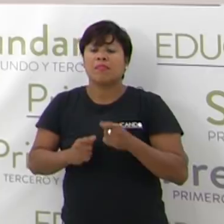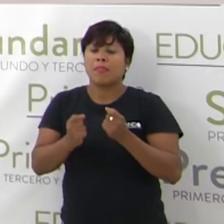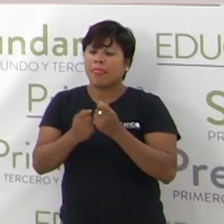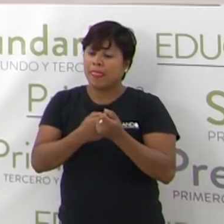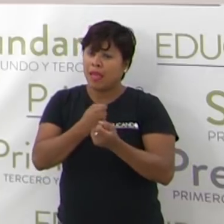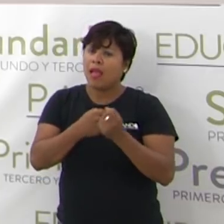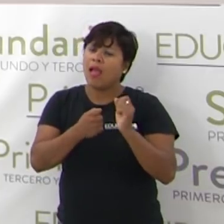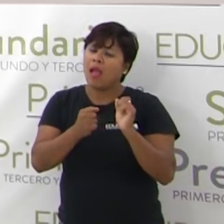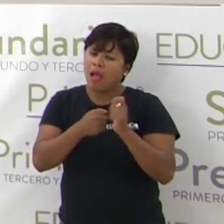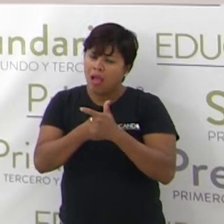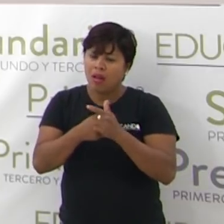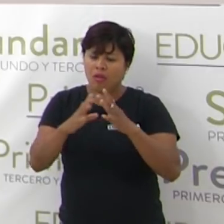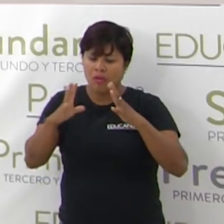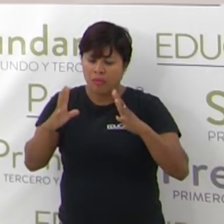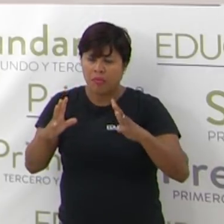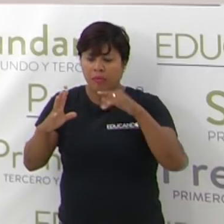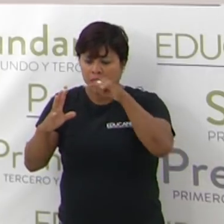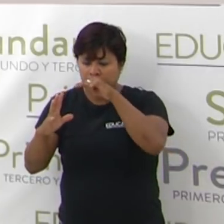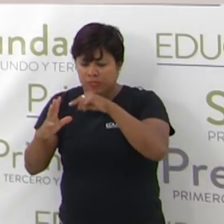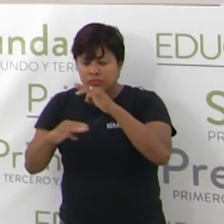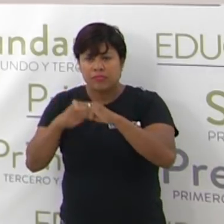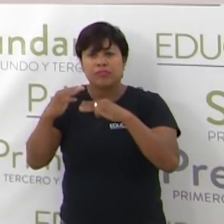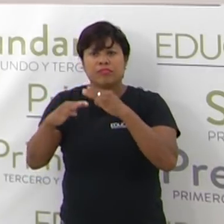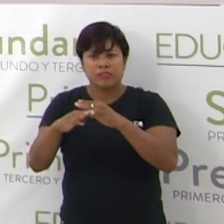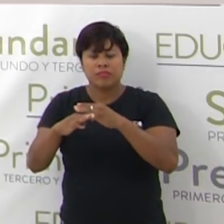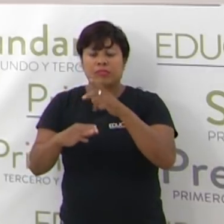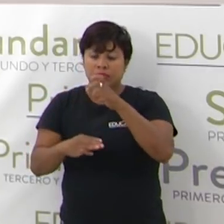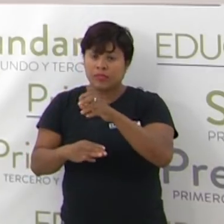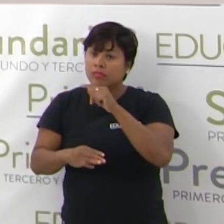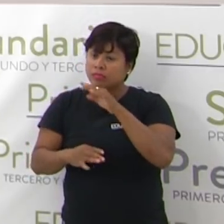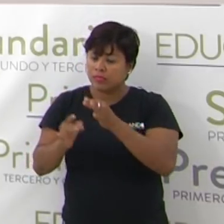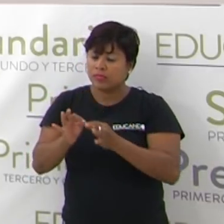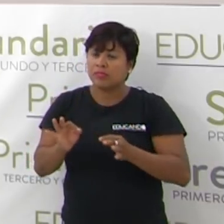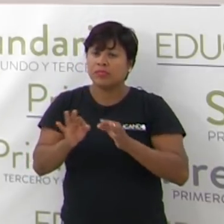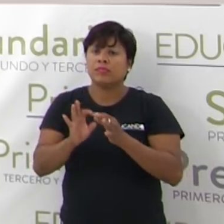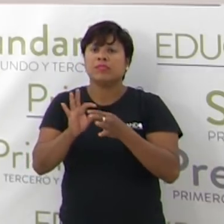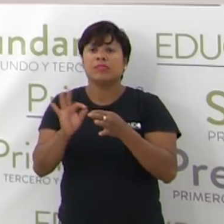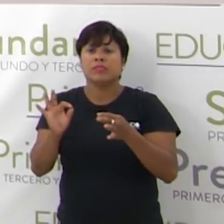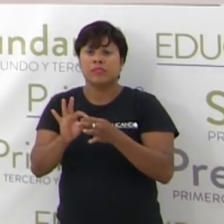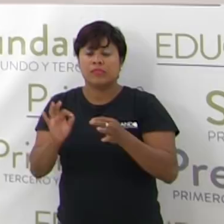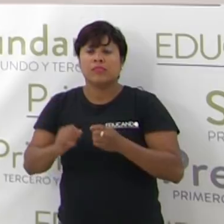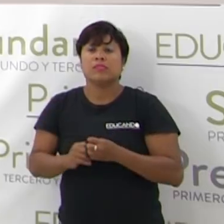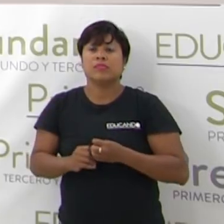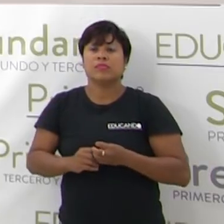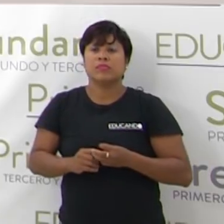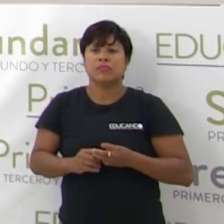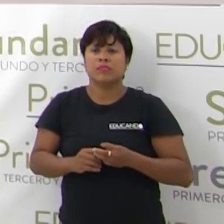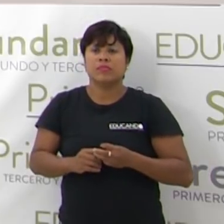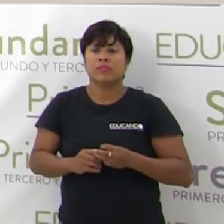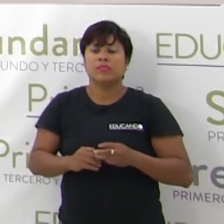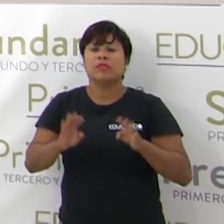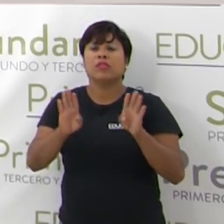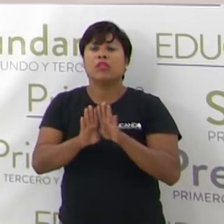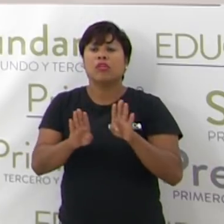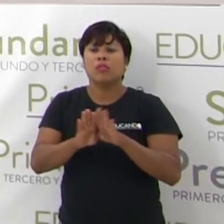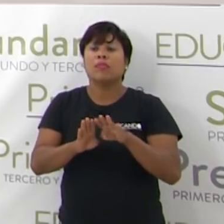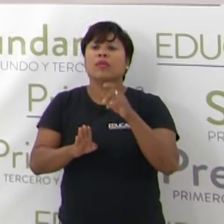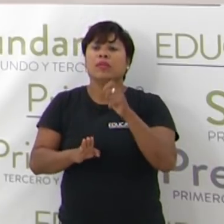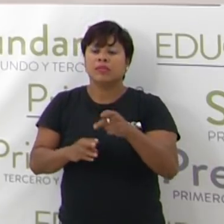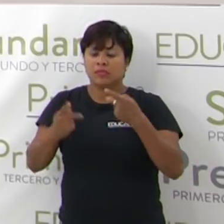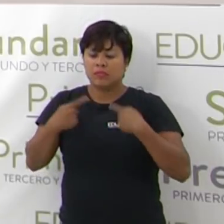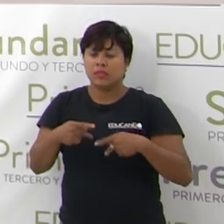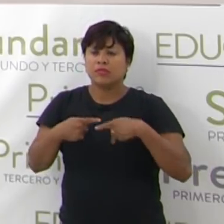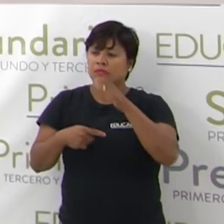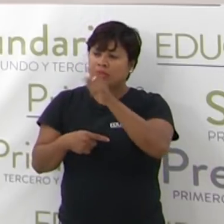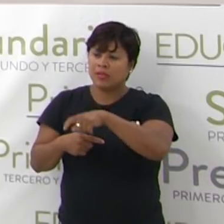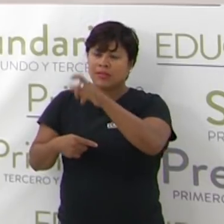terráqueo, ¿sí? También es importante que expliquemos, como tercera orientación, cómo son los